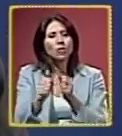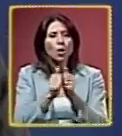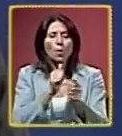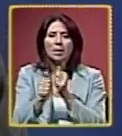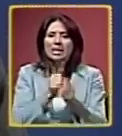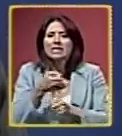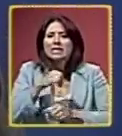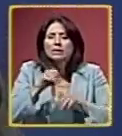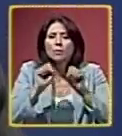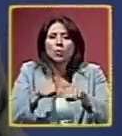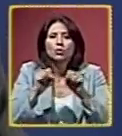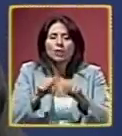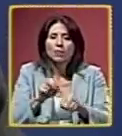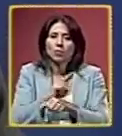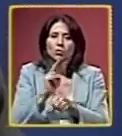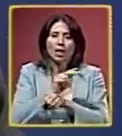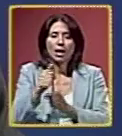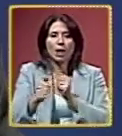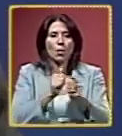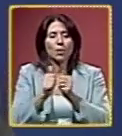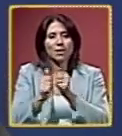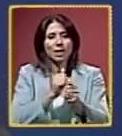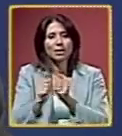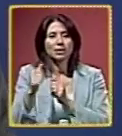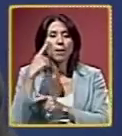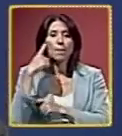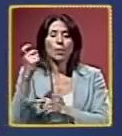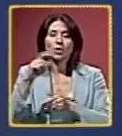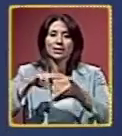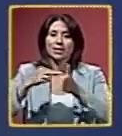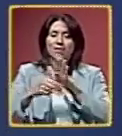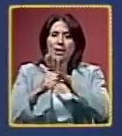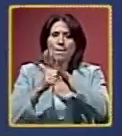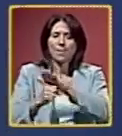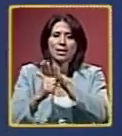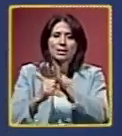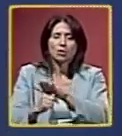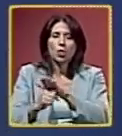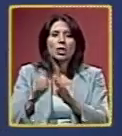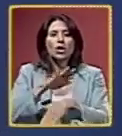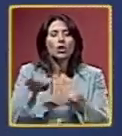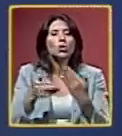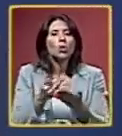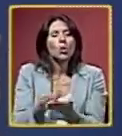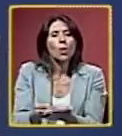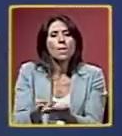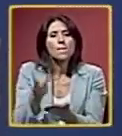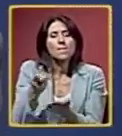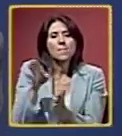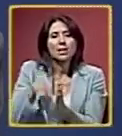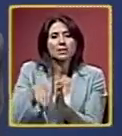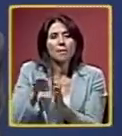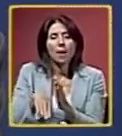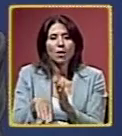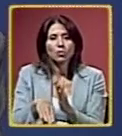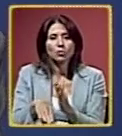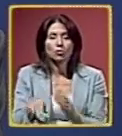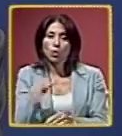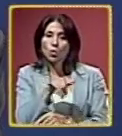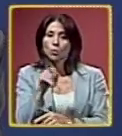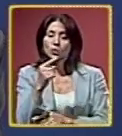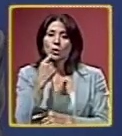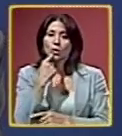competencia, hay que usarla, porque va a poner esa presión a los costos más bajos, unos costos que en realidad, como usted mismo lo